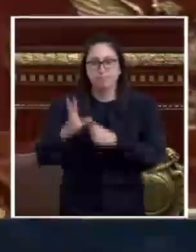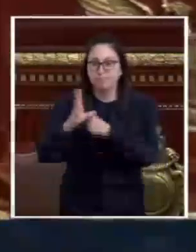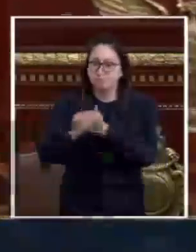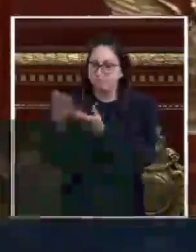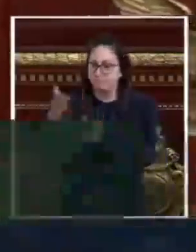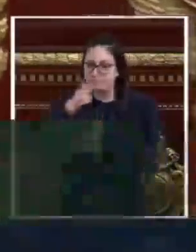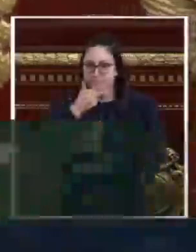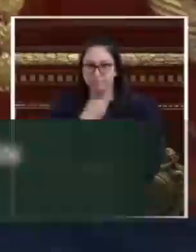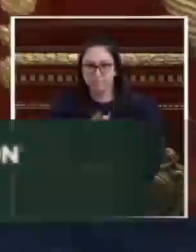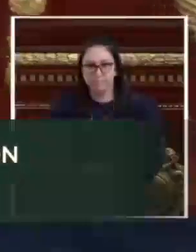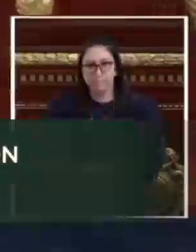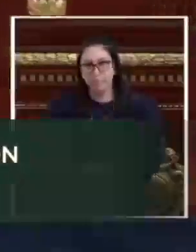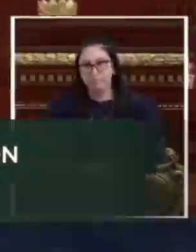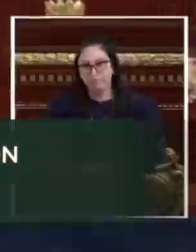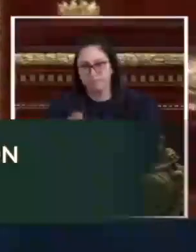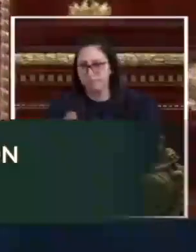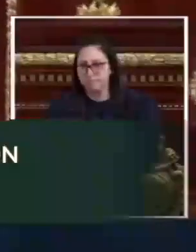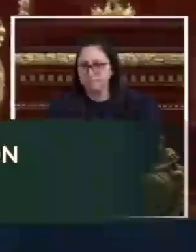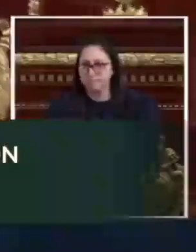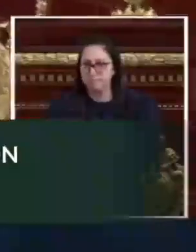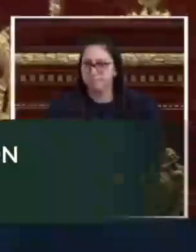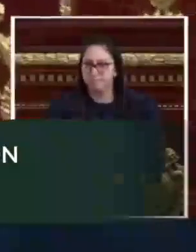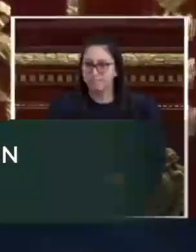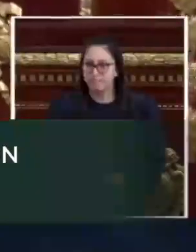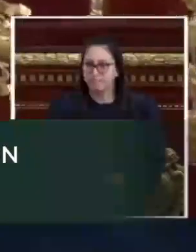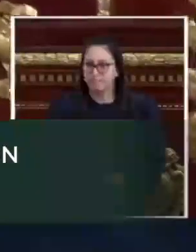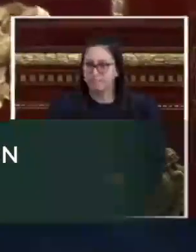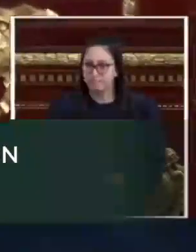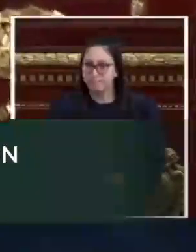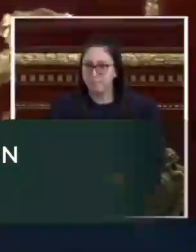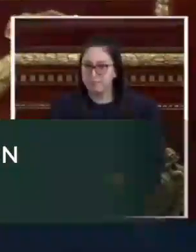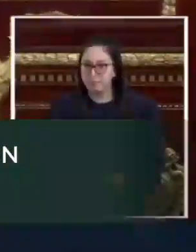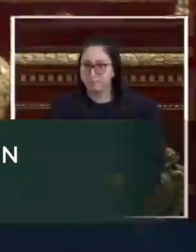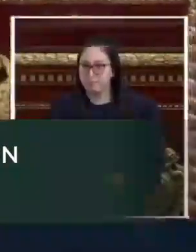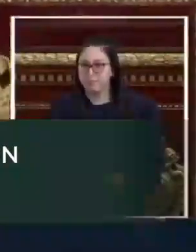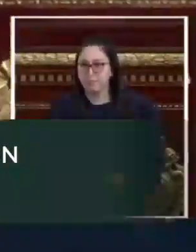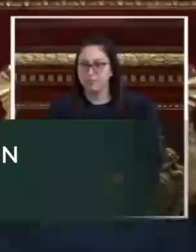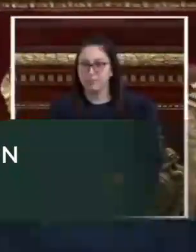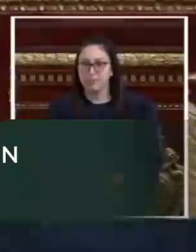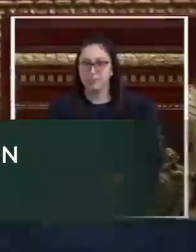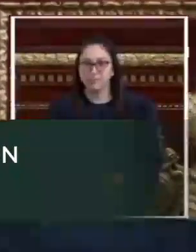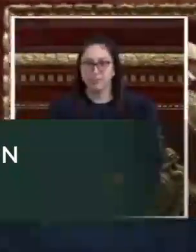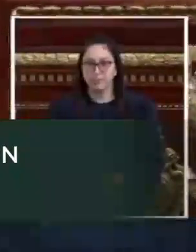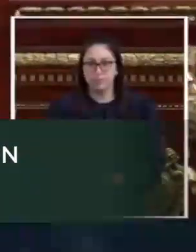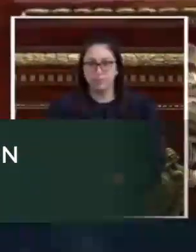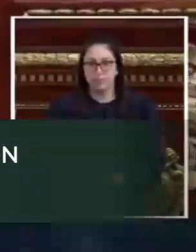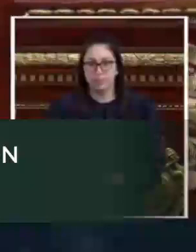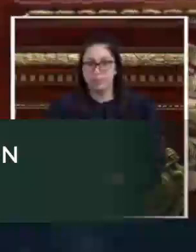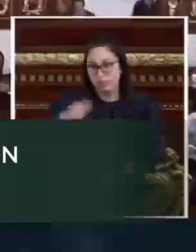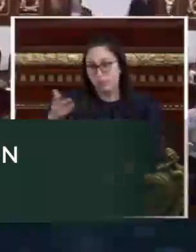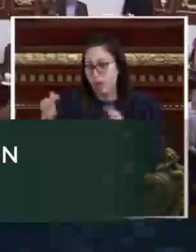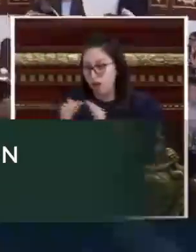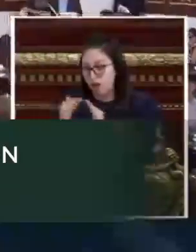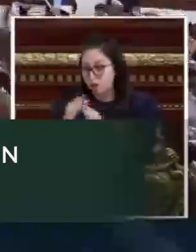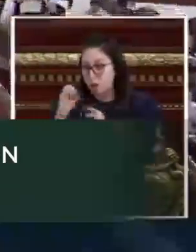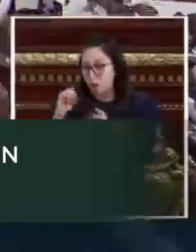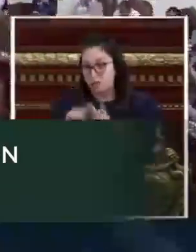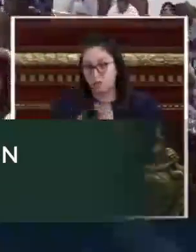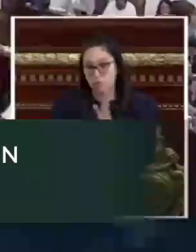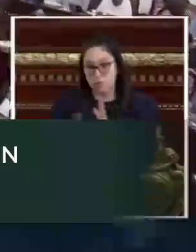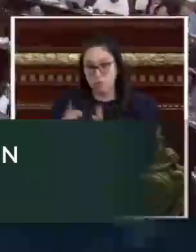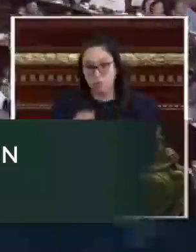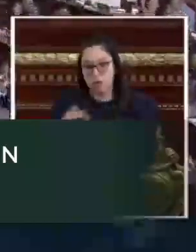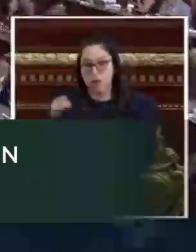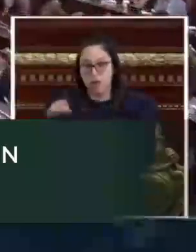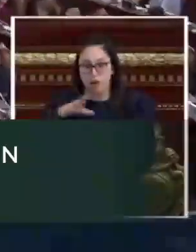En su turno en tribuna, en el apartado de las iniciativas, el diputado panista Diego Orlando Garrido expuso que, de